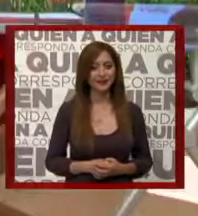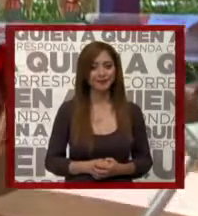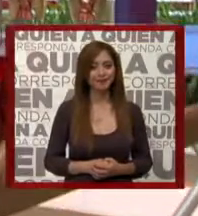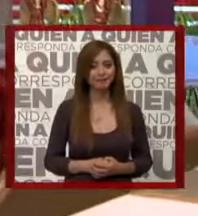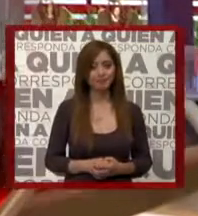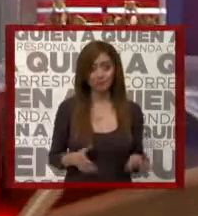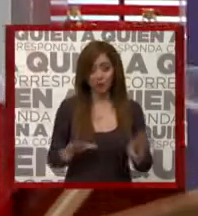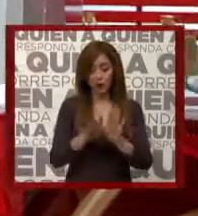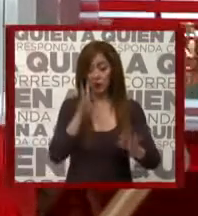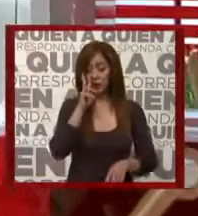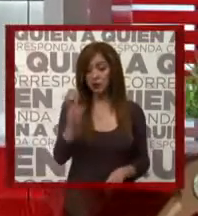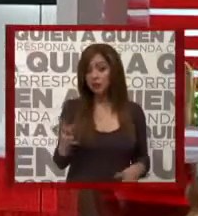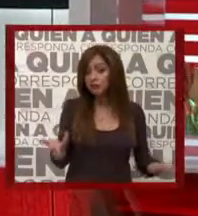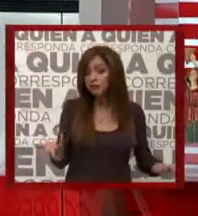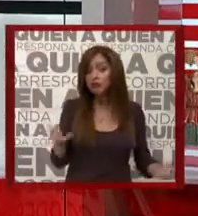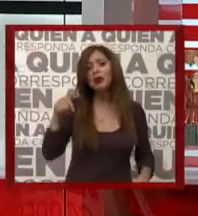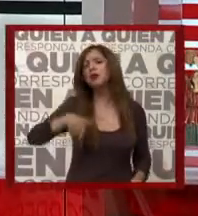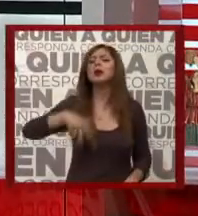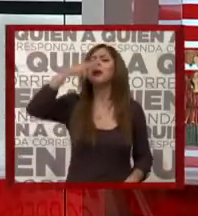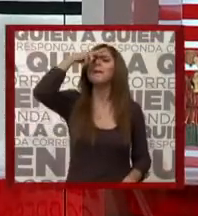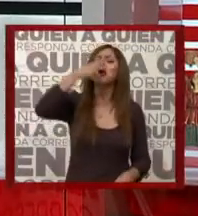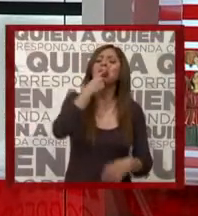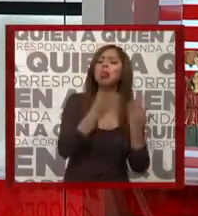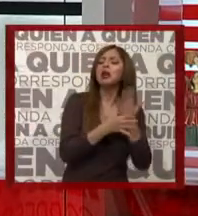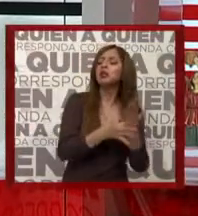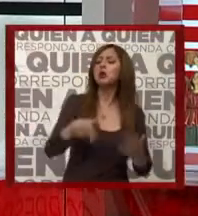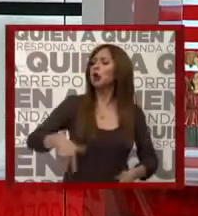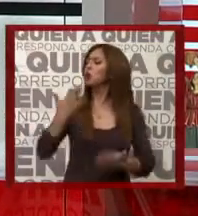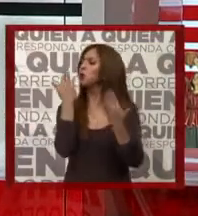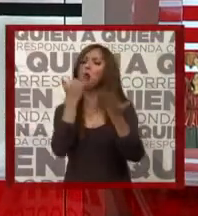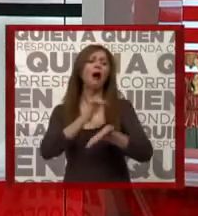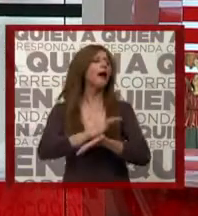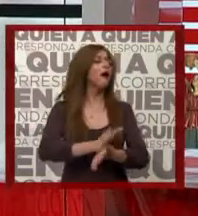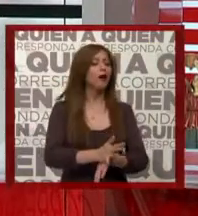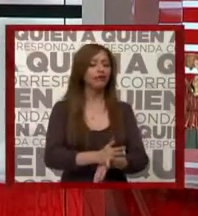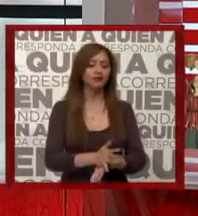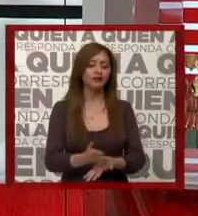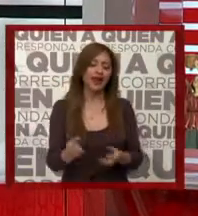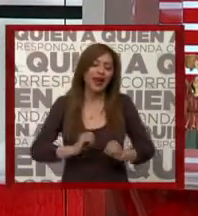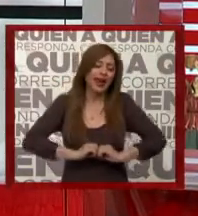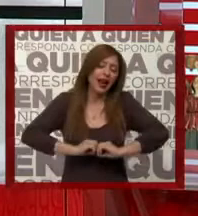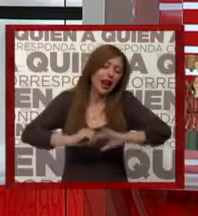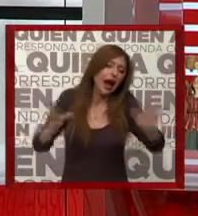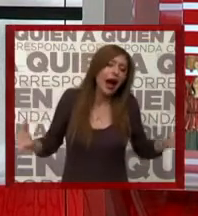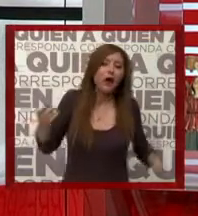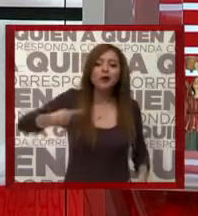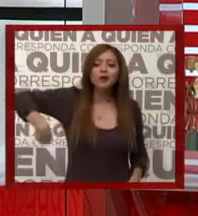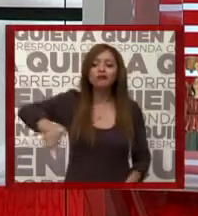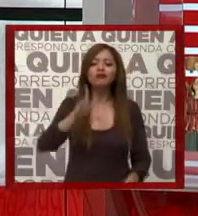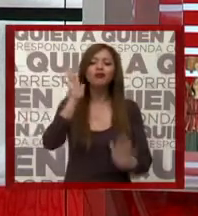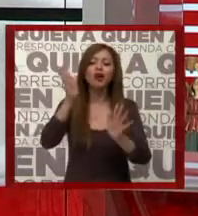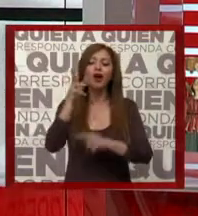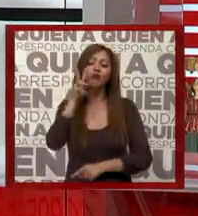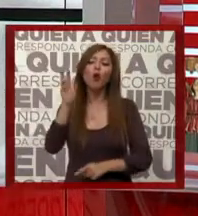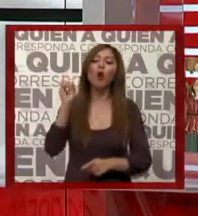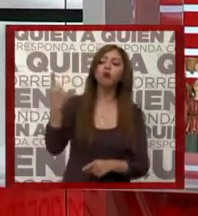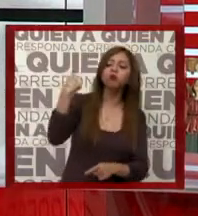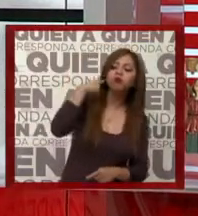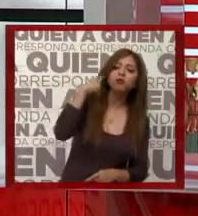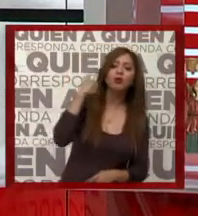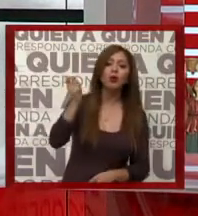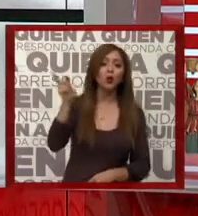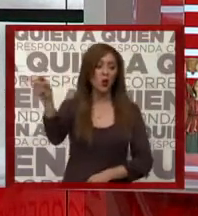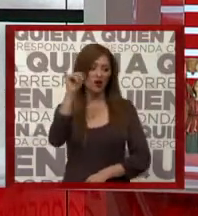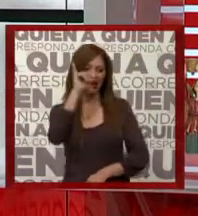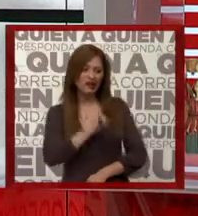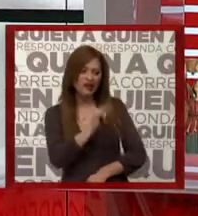¿Qué tal? Y en México dicen que no hay discriminación. Claro que la hay. ¿Cuántas veces hemos escuchado gente que le dicen, tu jefa